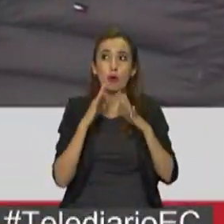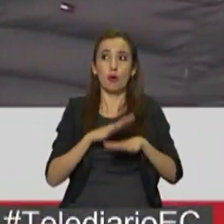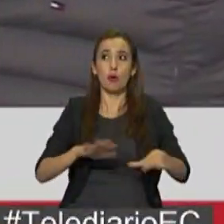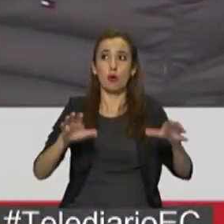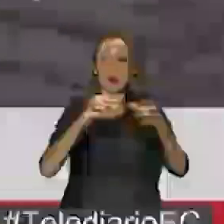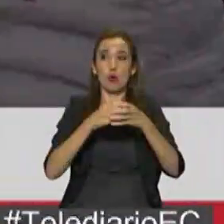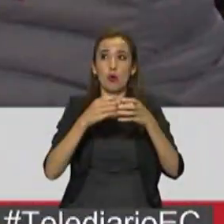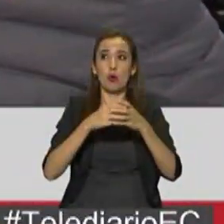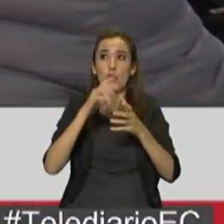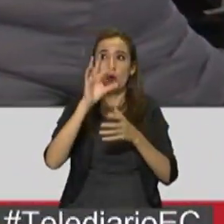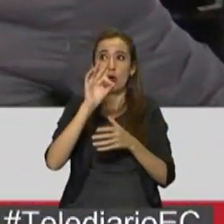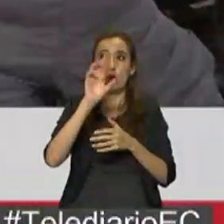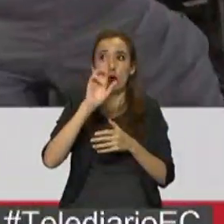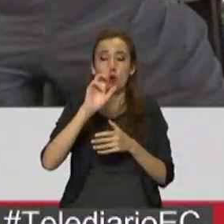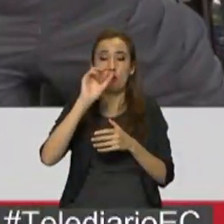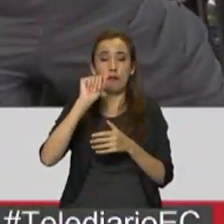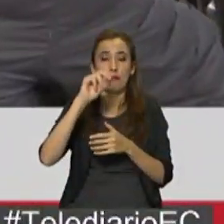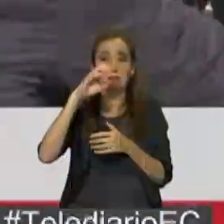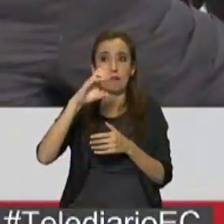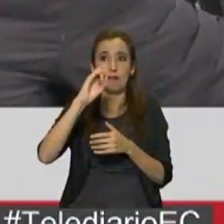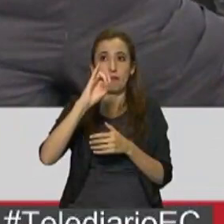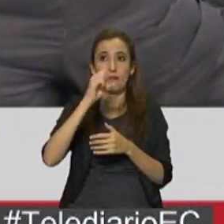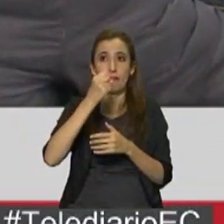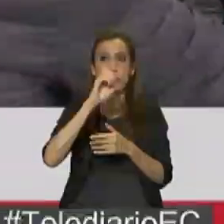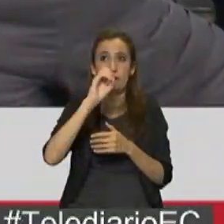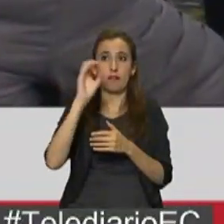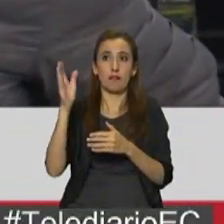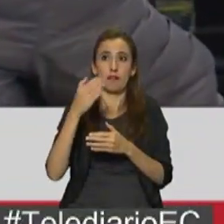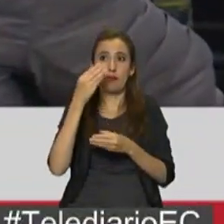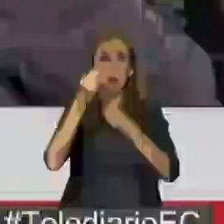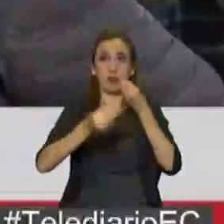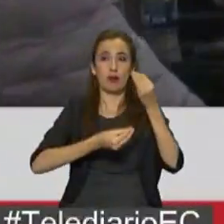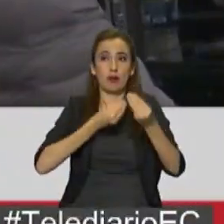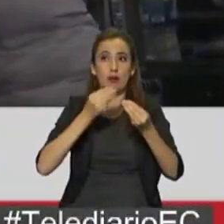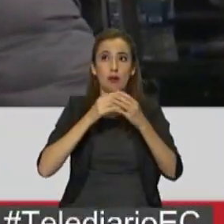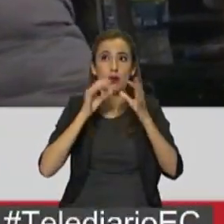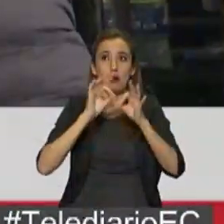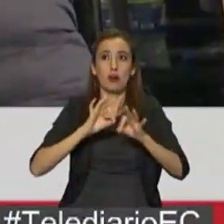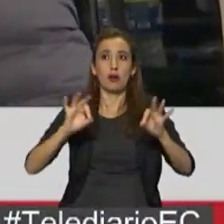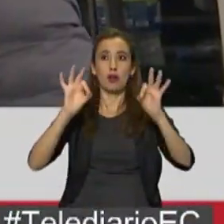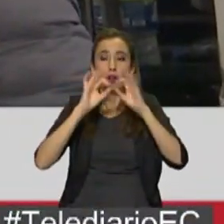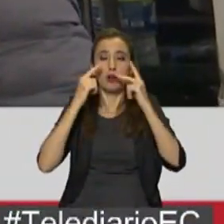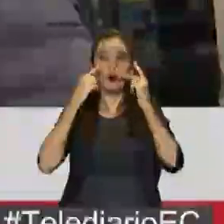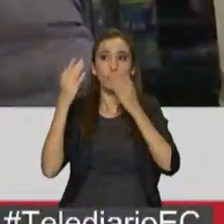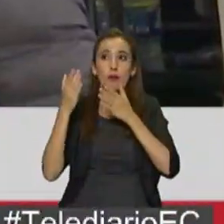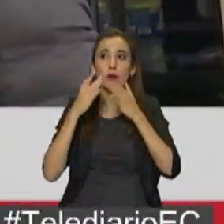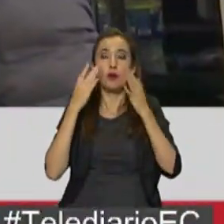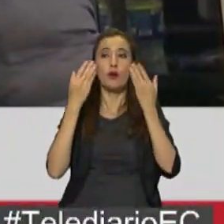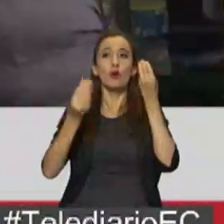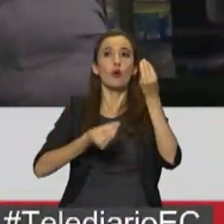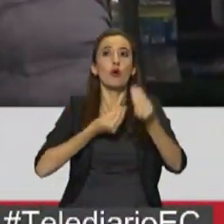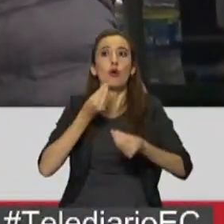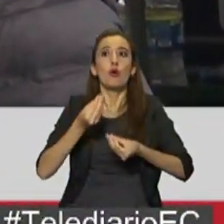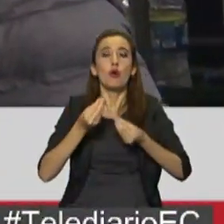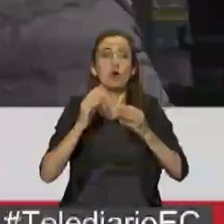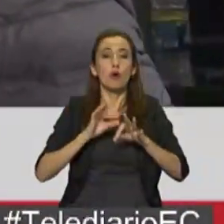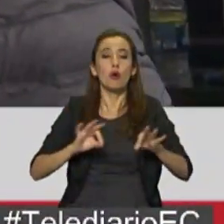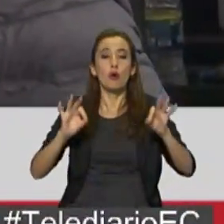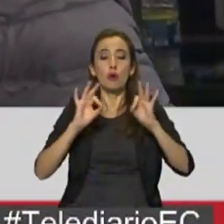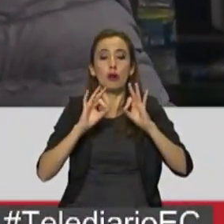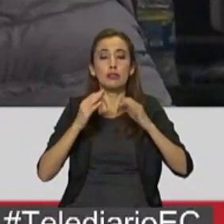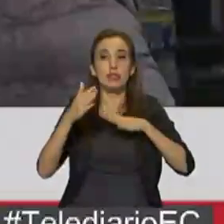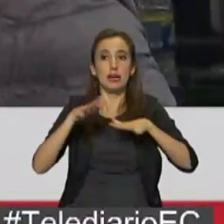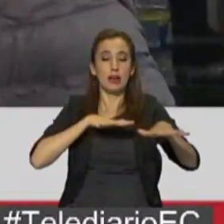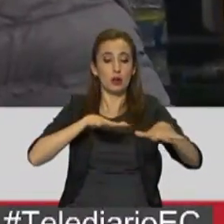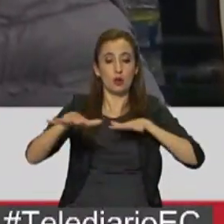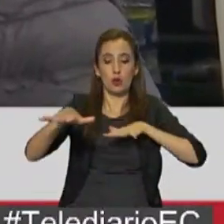francisco ruiz quien es director de gestión de riesgos del municipio de quito francisco cuéntanos un poco la situación que se está viviendo aquí las